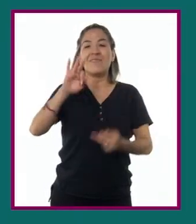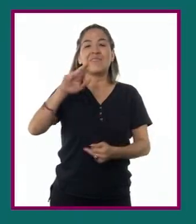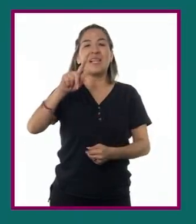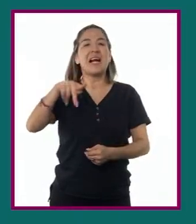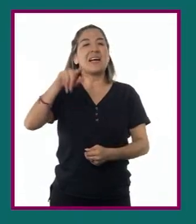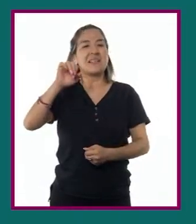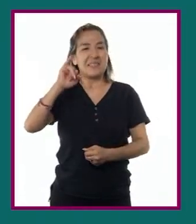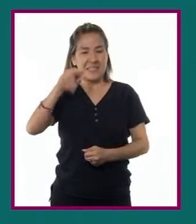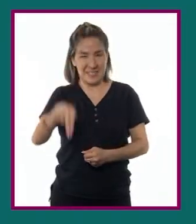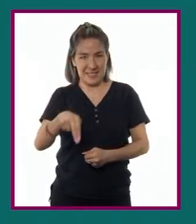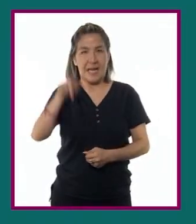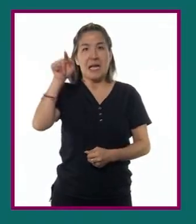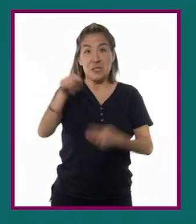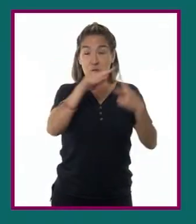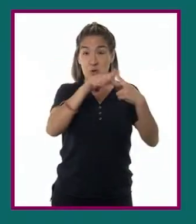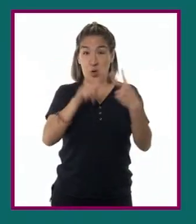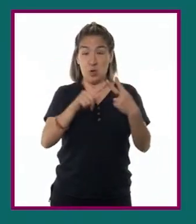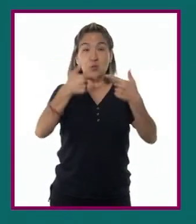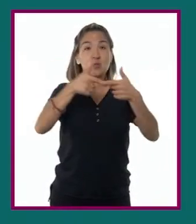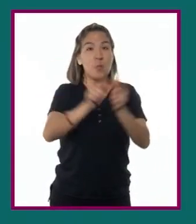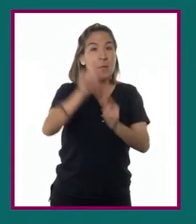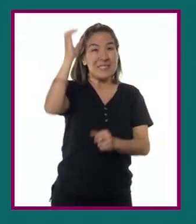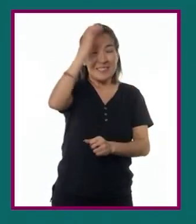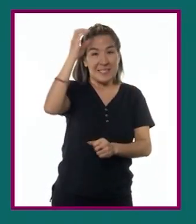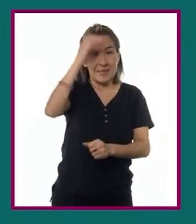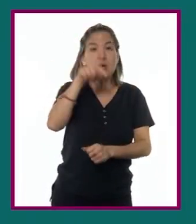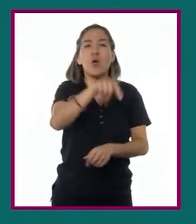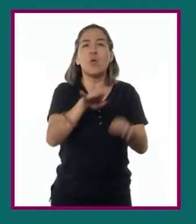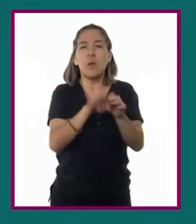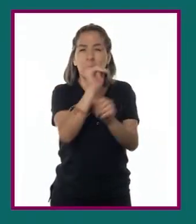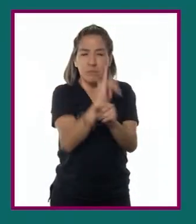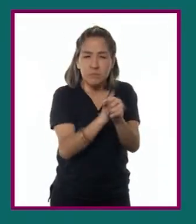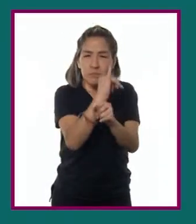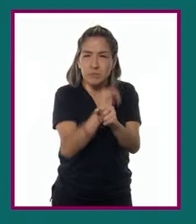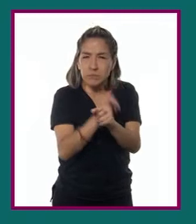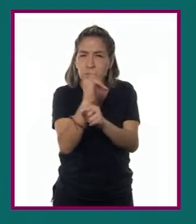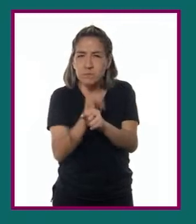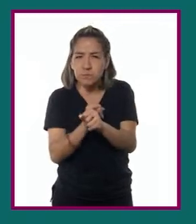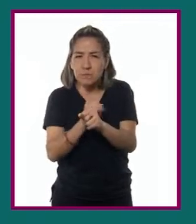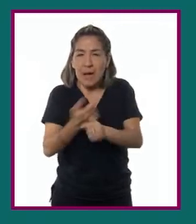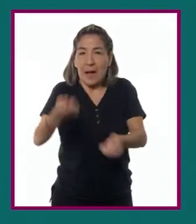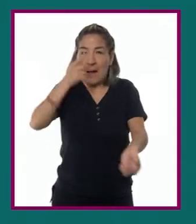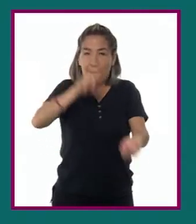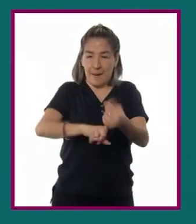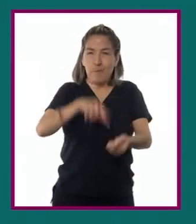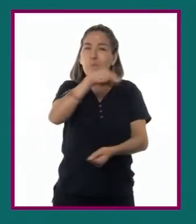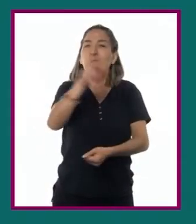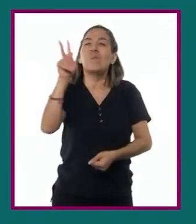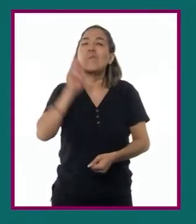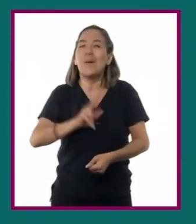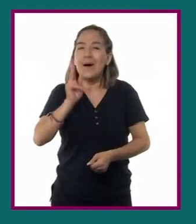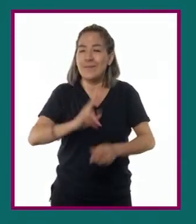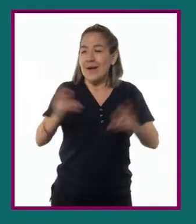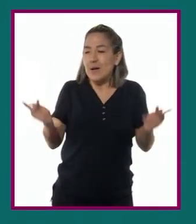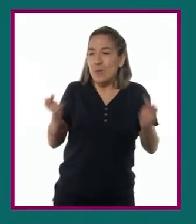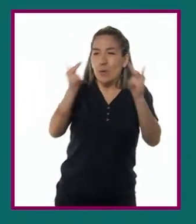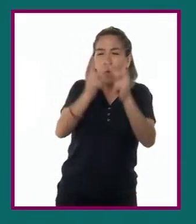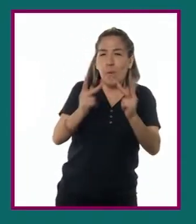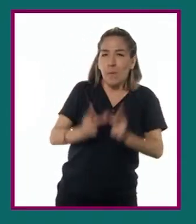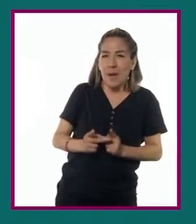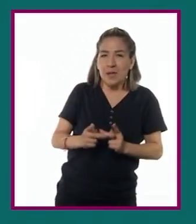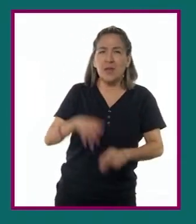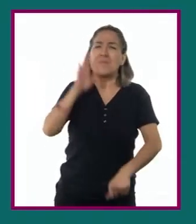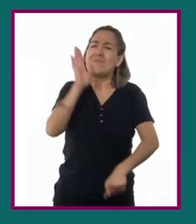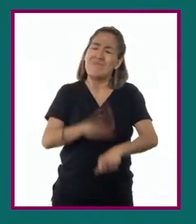Franklin. El grupo de científicos examinó los procedimientos del médico mediante pruebas comparativas,